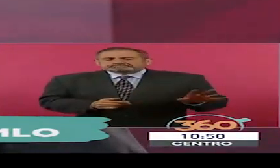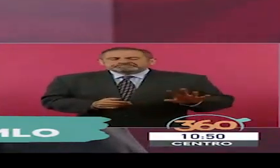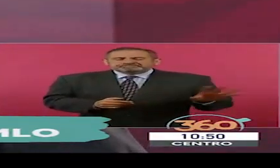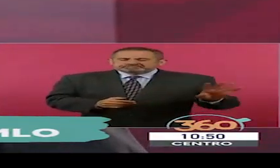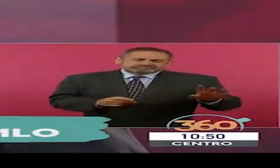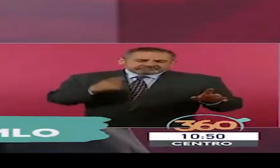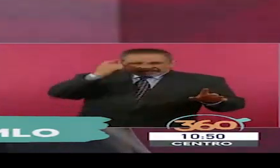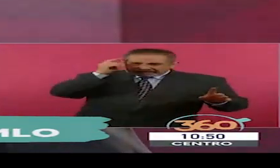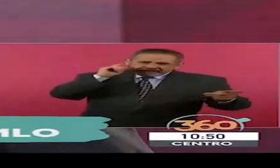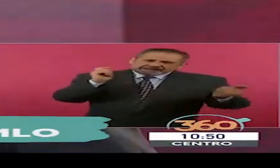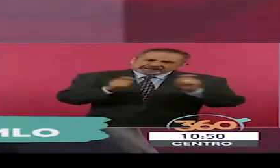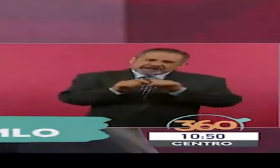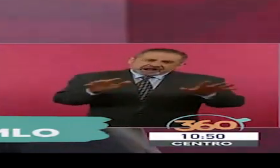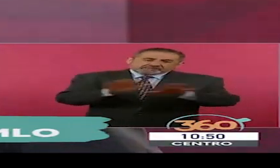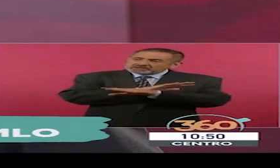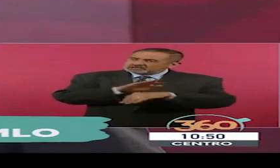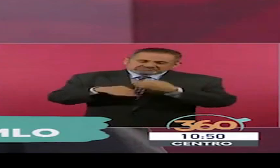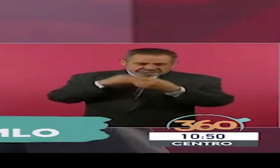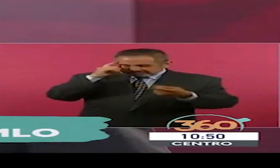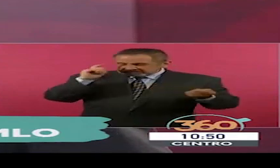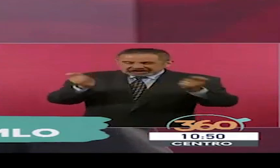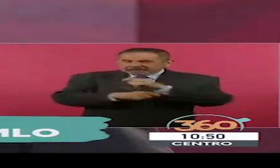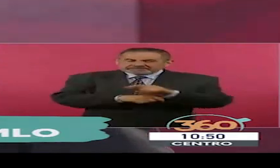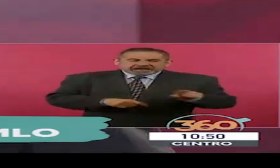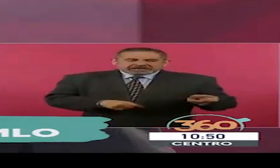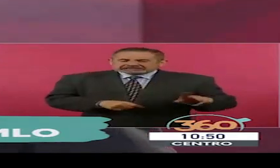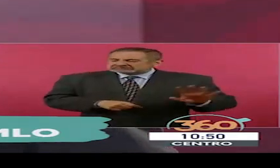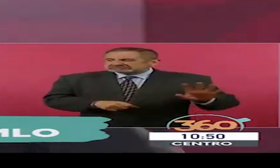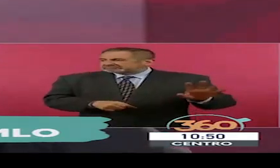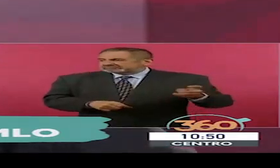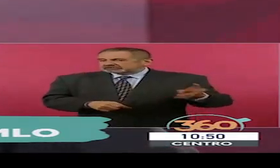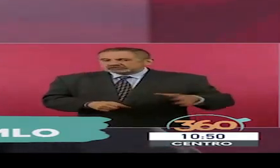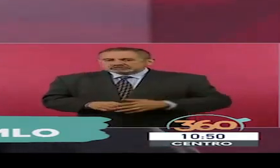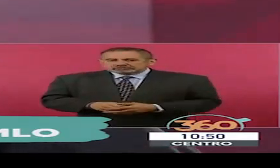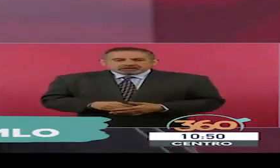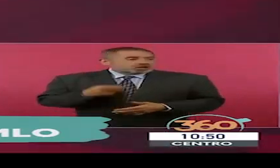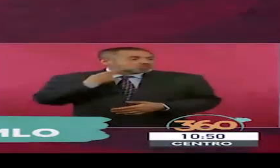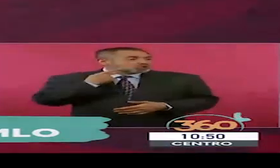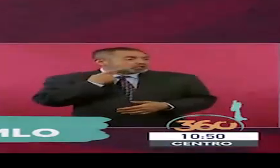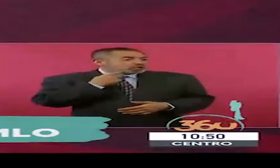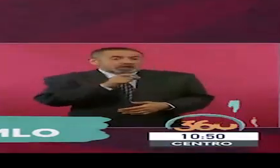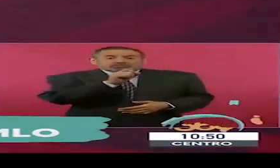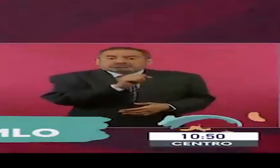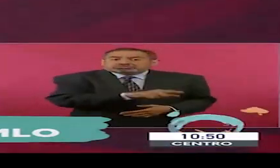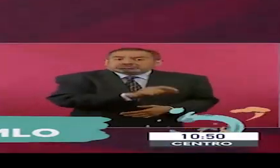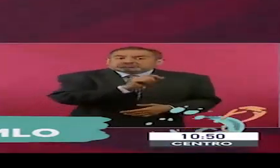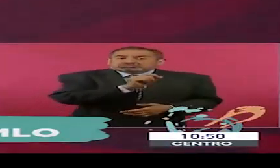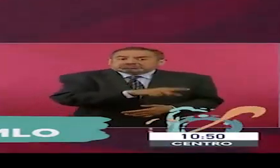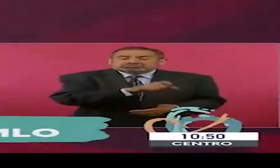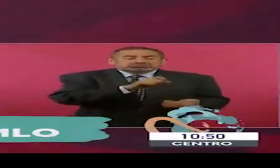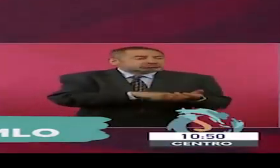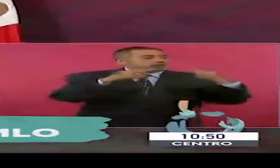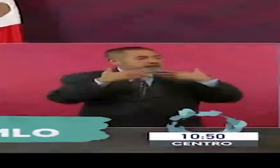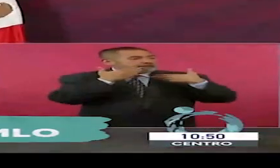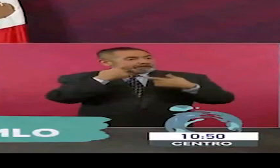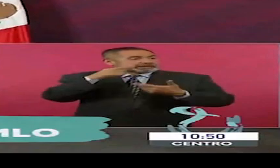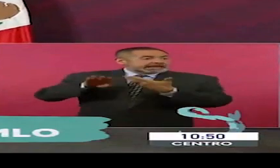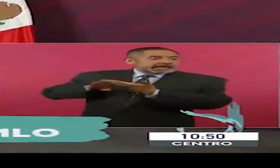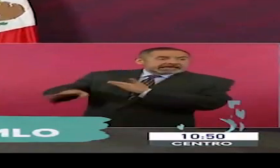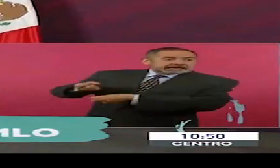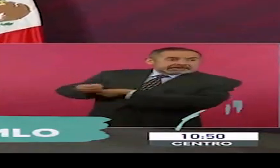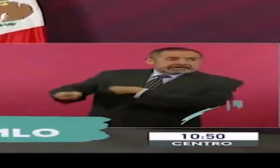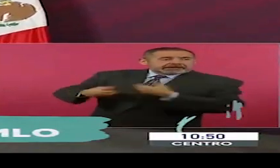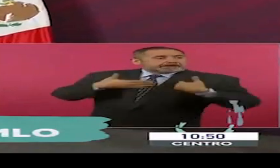cambia todo cambia pero los políticos Siguen con lo mismo